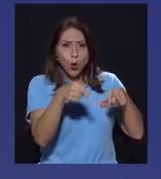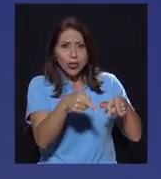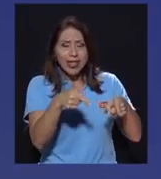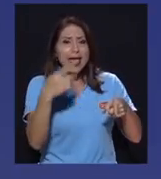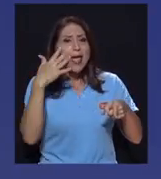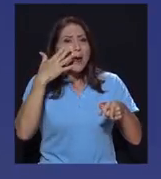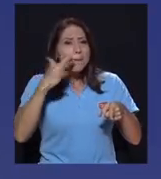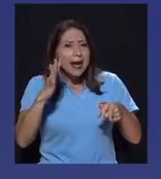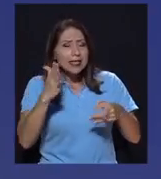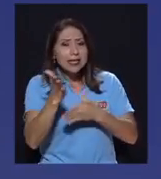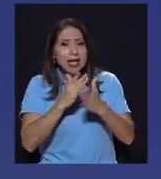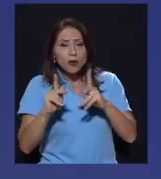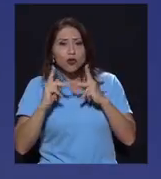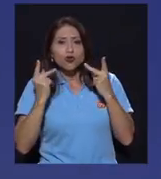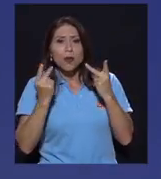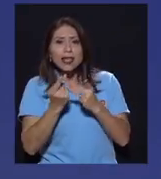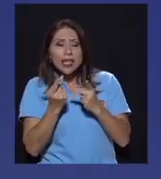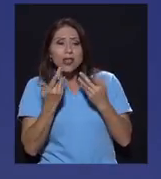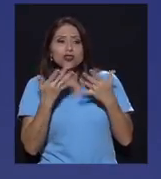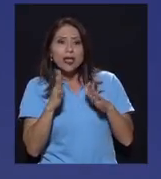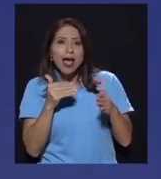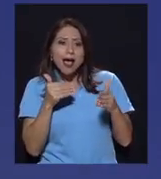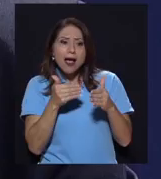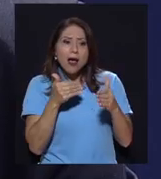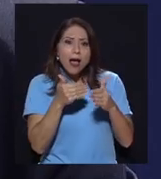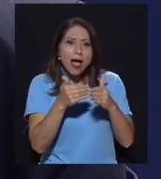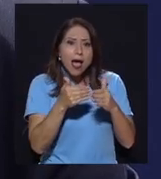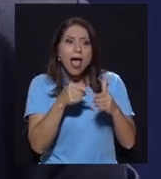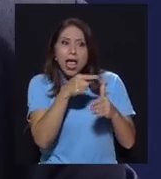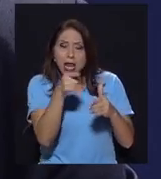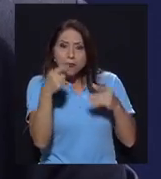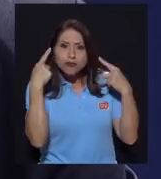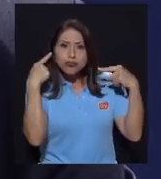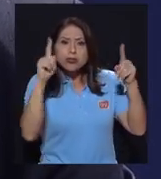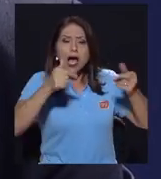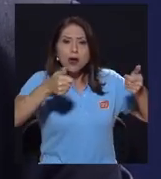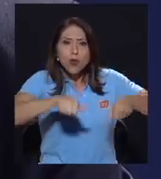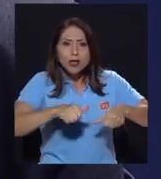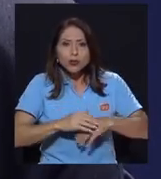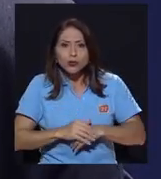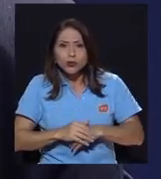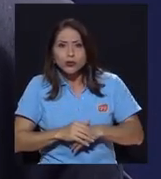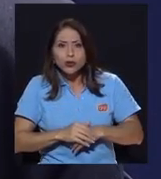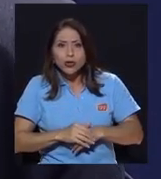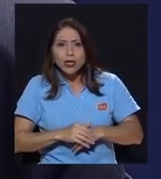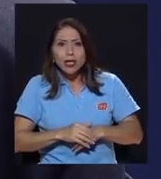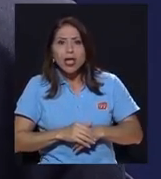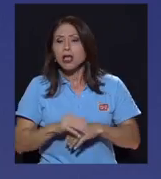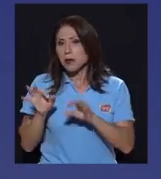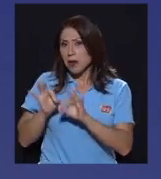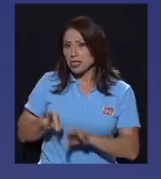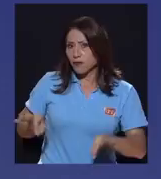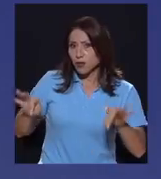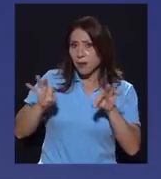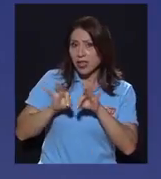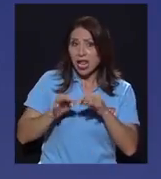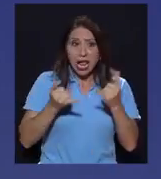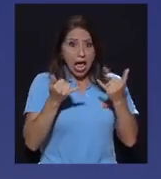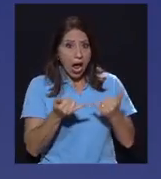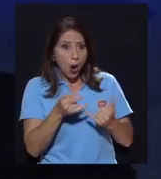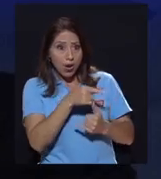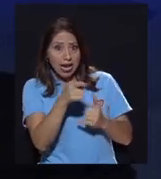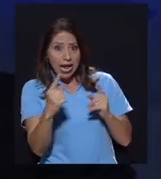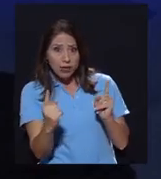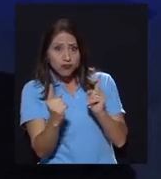acercamiento algunos partidos permitido llegar a acuerdos en este caso específico con don oscar se dio eso